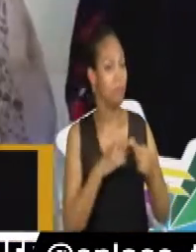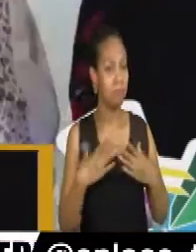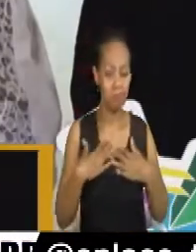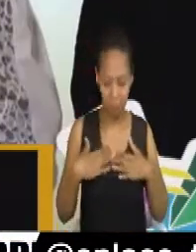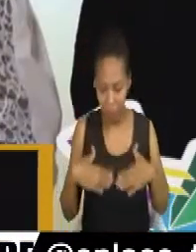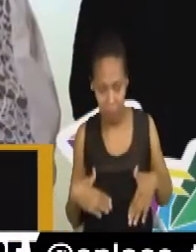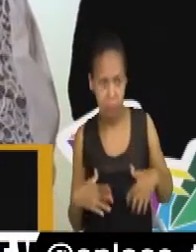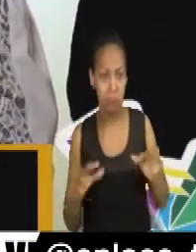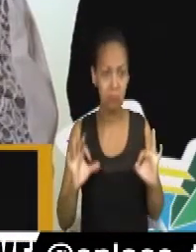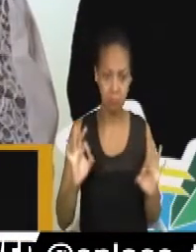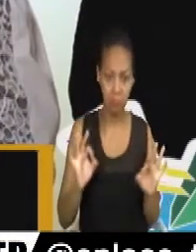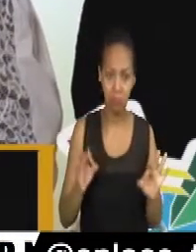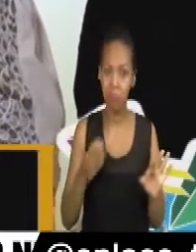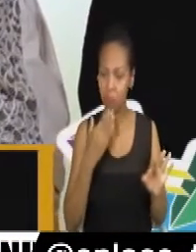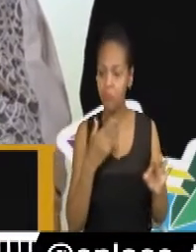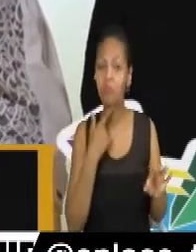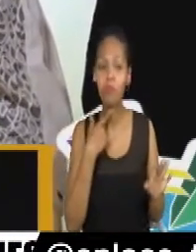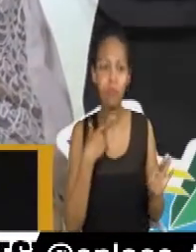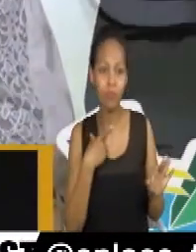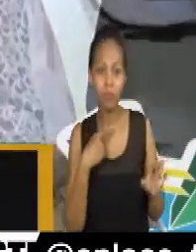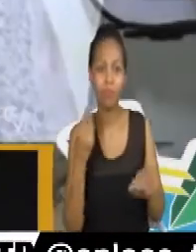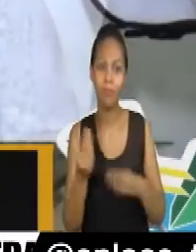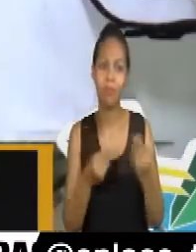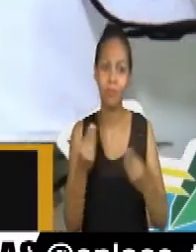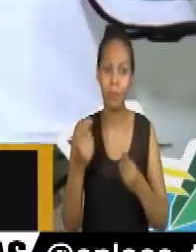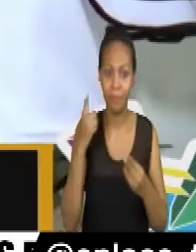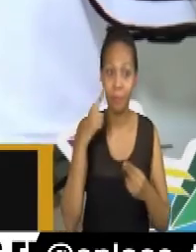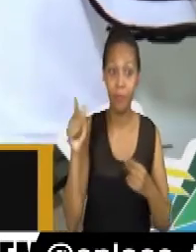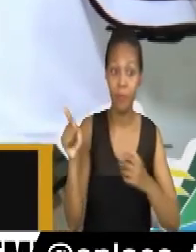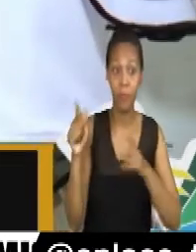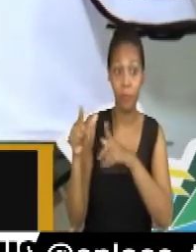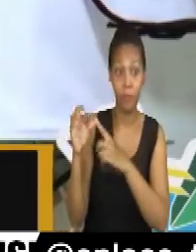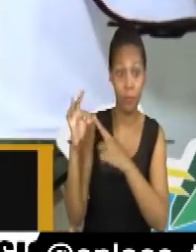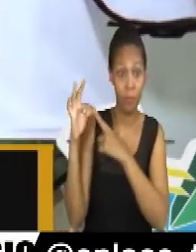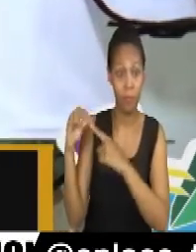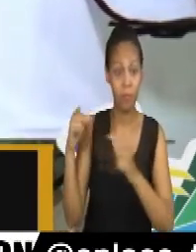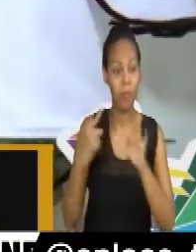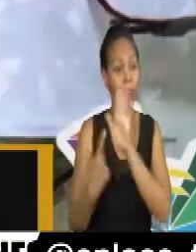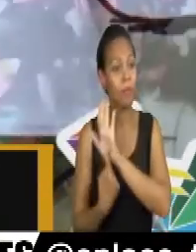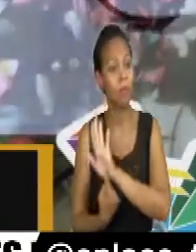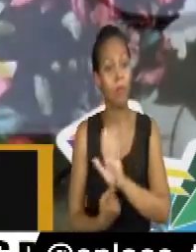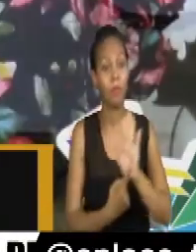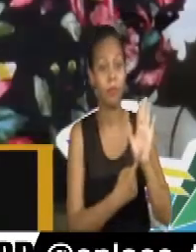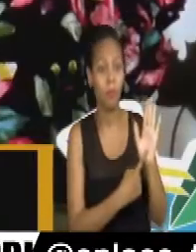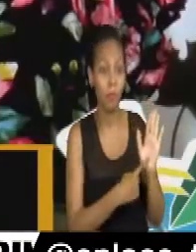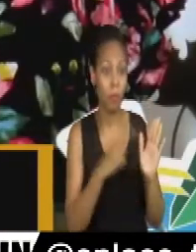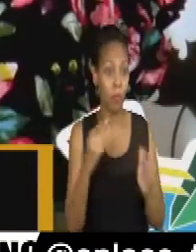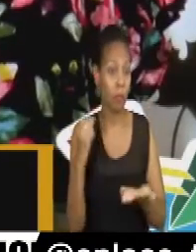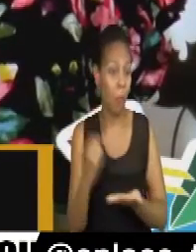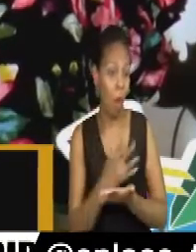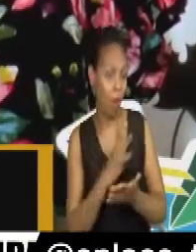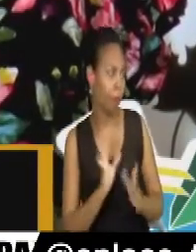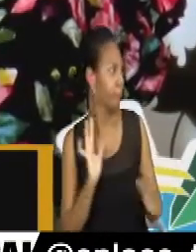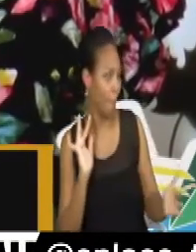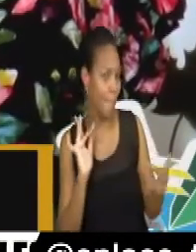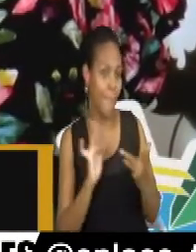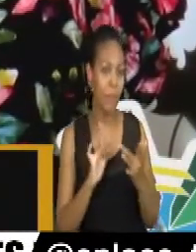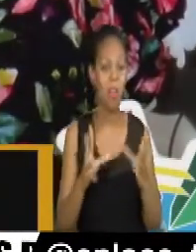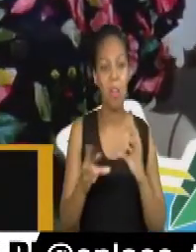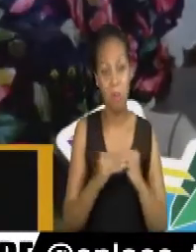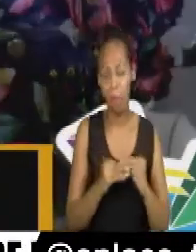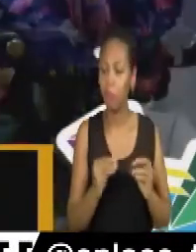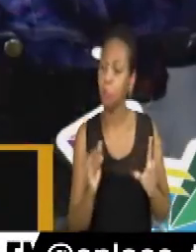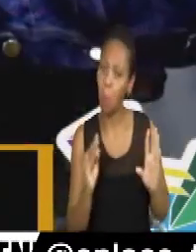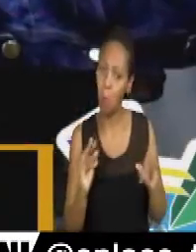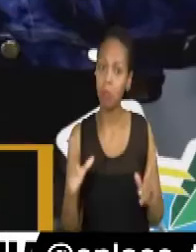vestir y para ello cuenta con locales exclusivos que se dedican a mantener no solo a la moda, sino a lucir casuales y